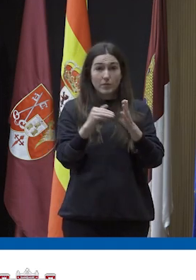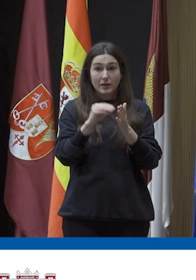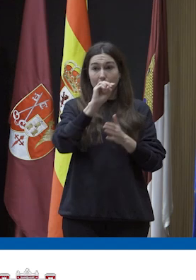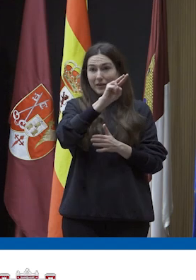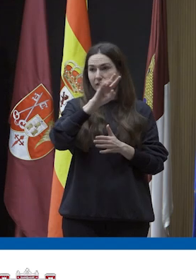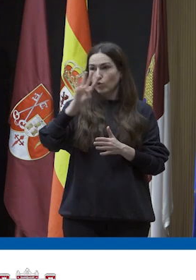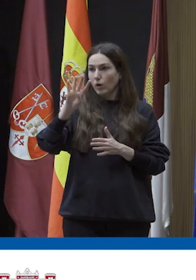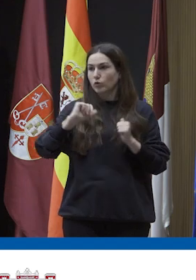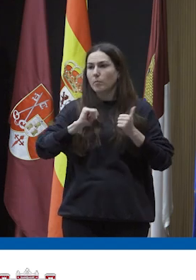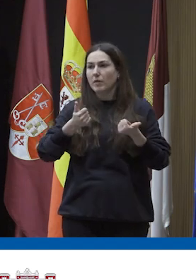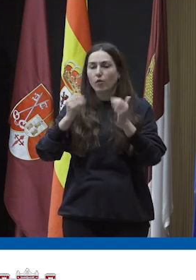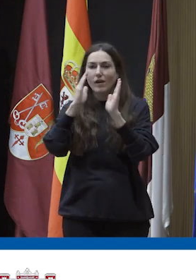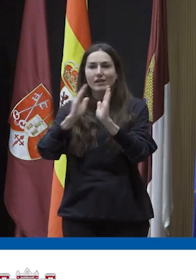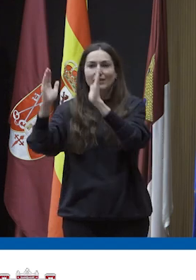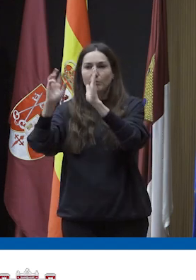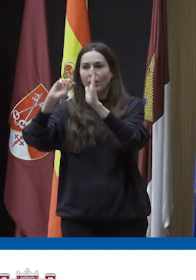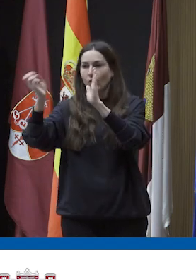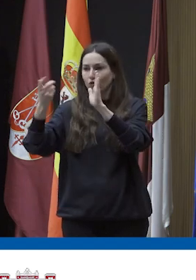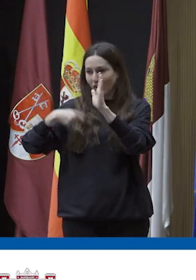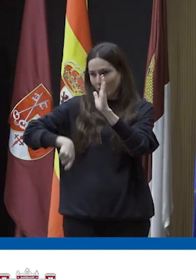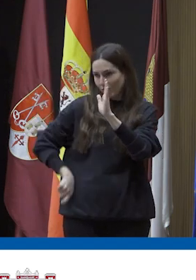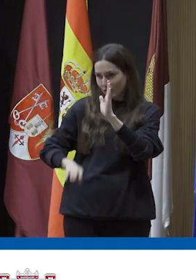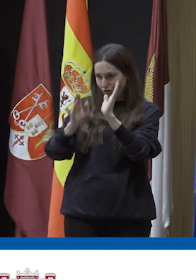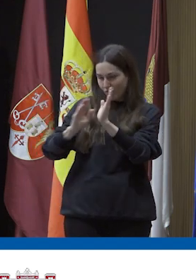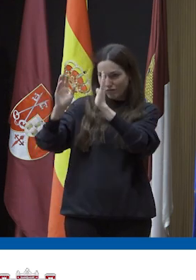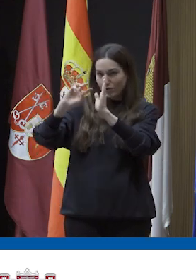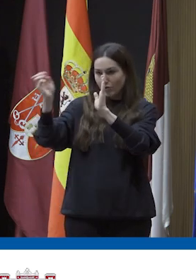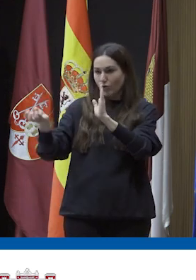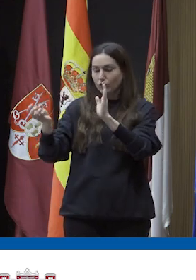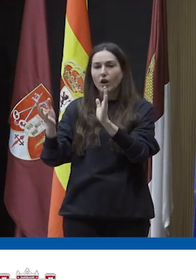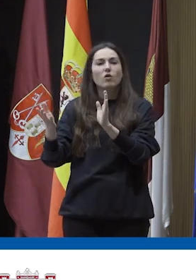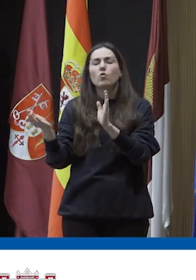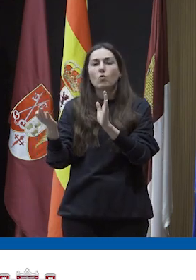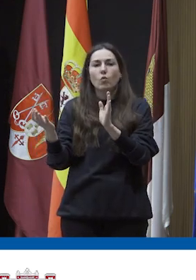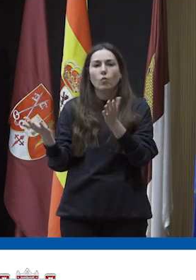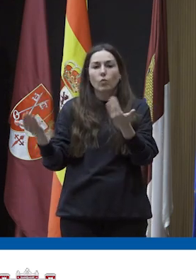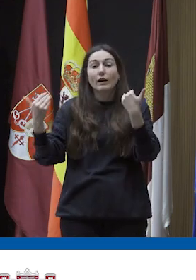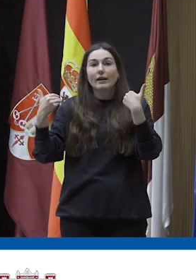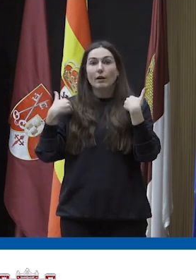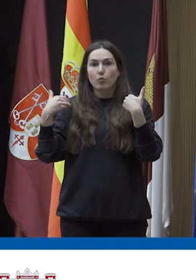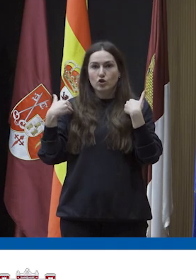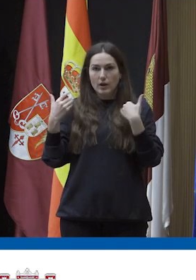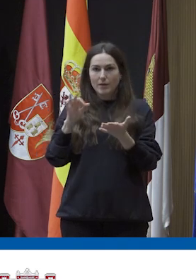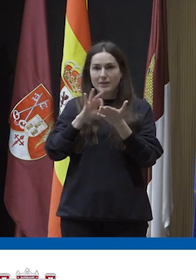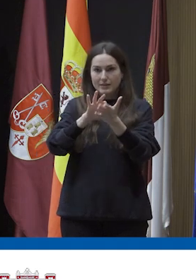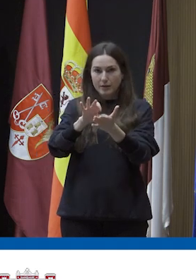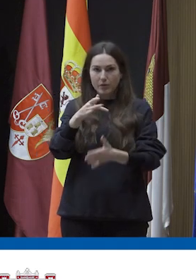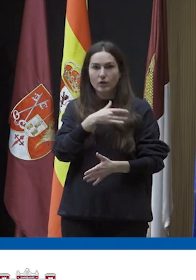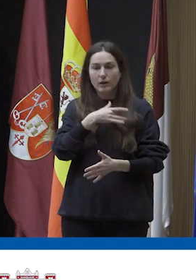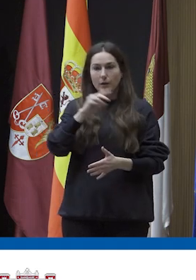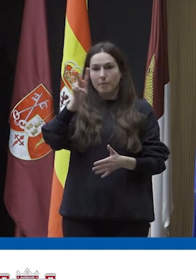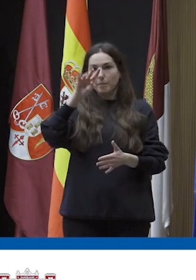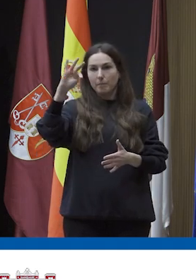nueva etapa profesional, en este caso a cargo del servicio de cardiología del Hospital Vitas